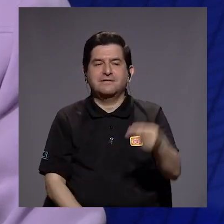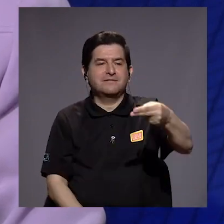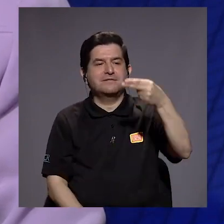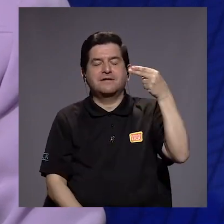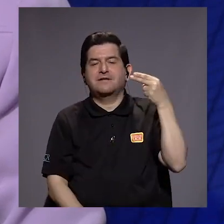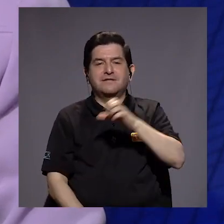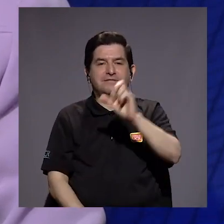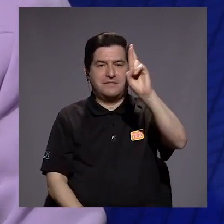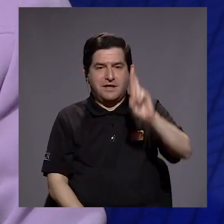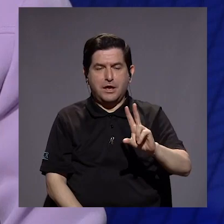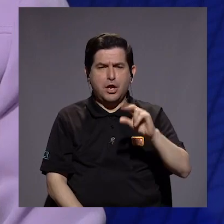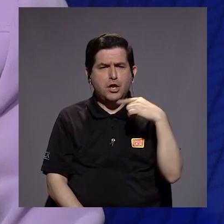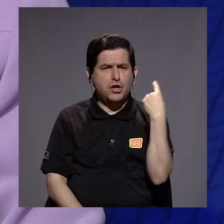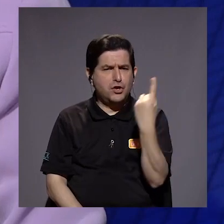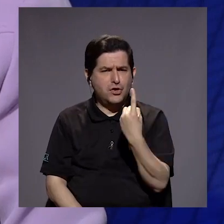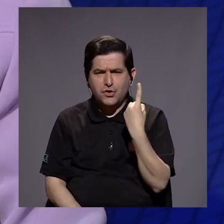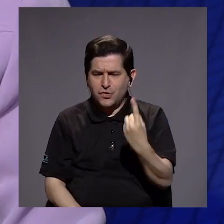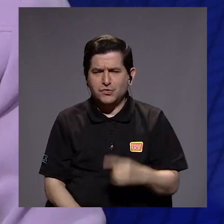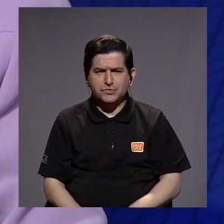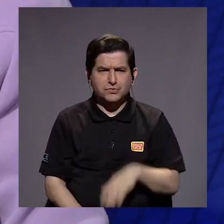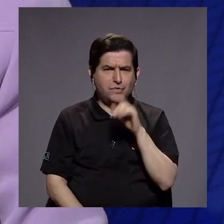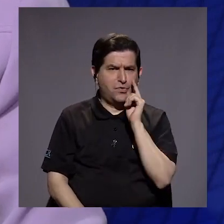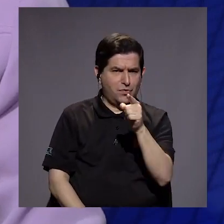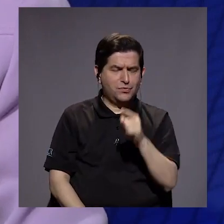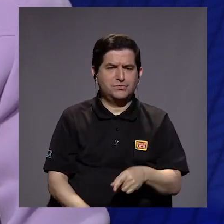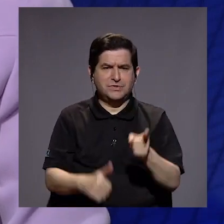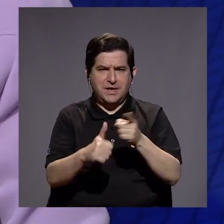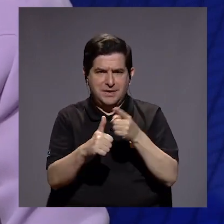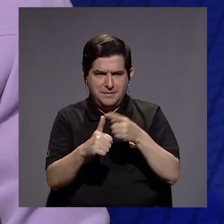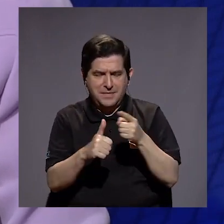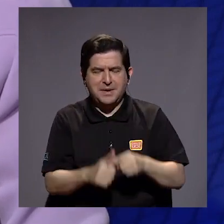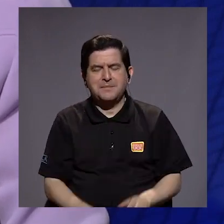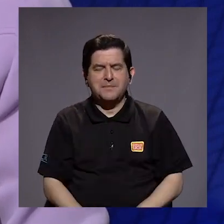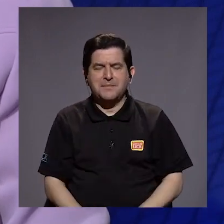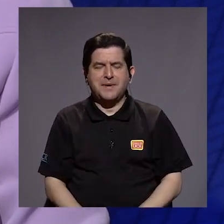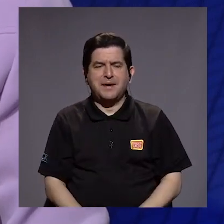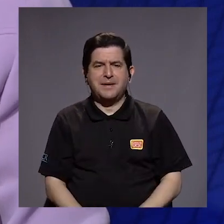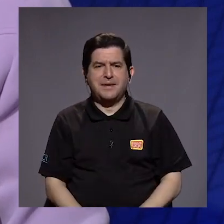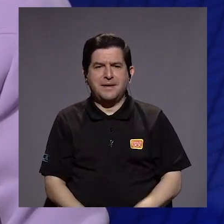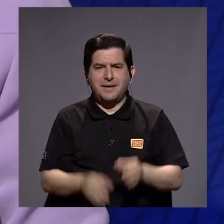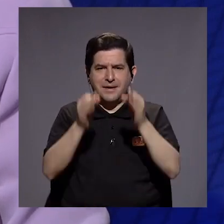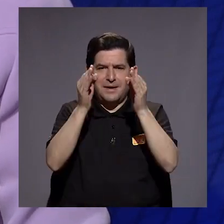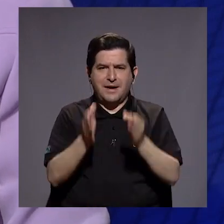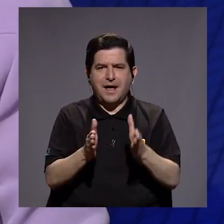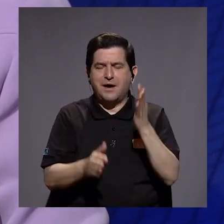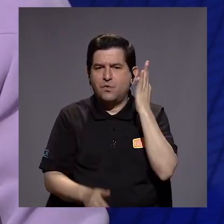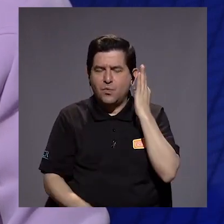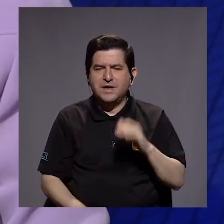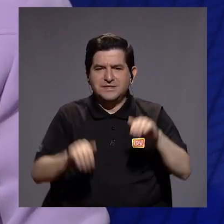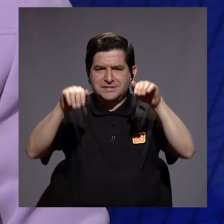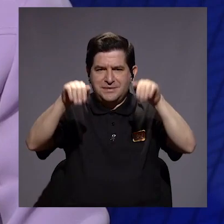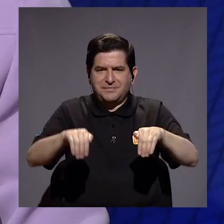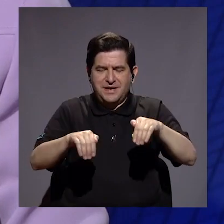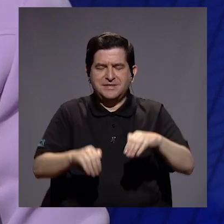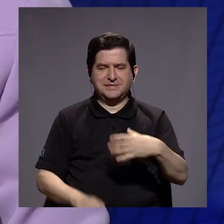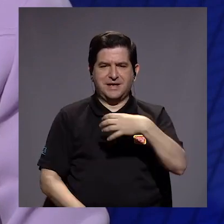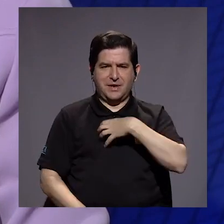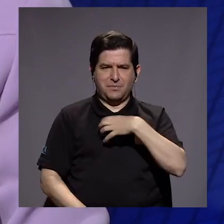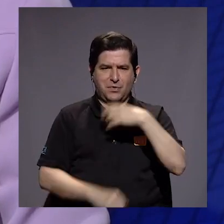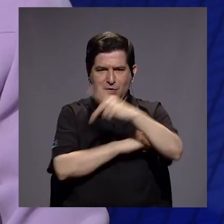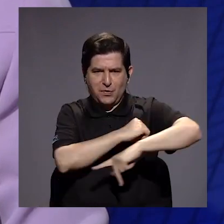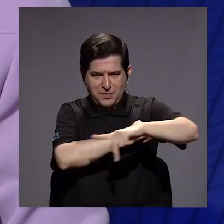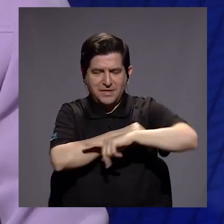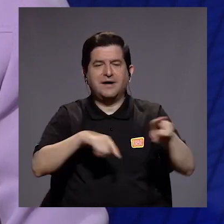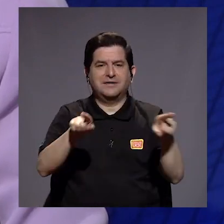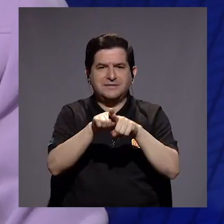historia costarricense y no solo por haber llegado a ser la primera magistrada propietaria en nuestro